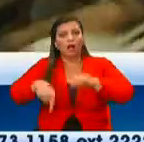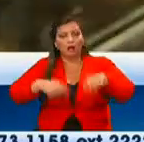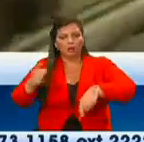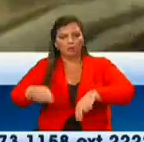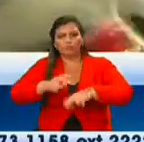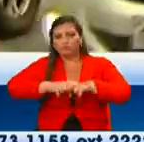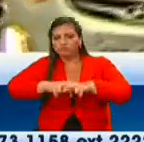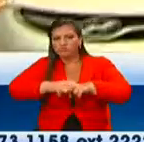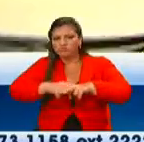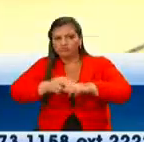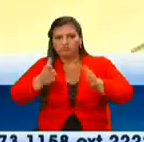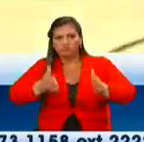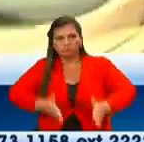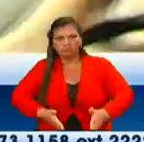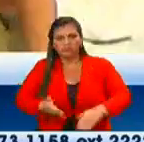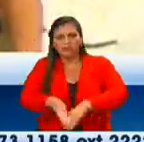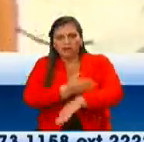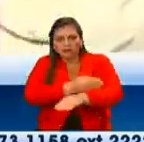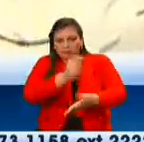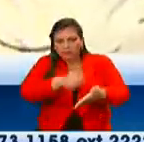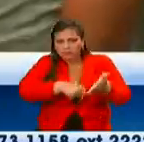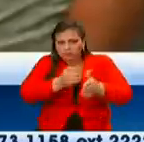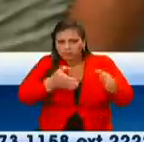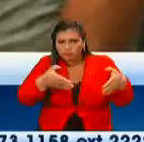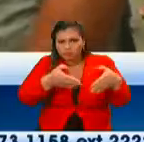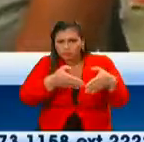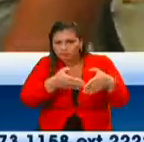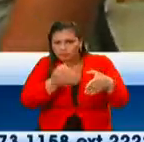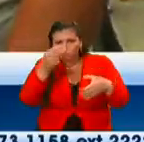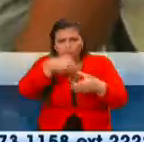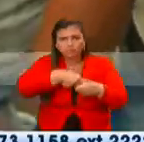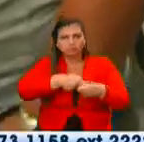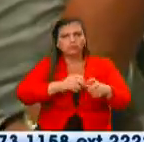garantizan ninguna seguridad a la ciudadanía, informó Jorge Escobar.